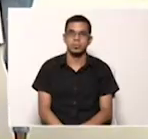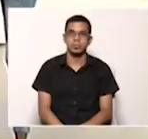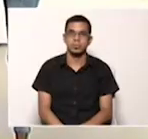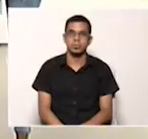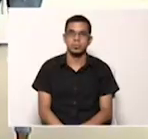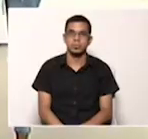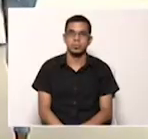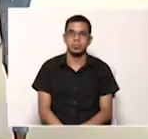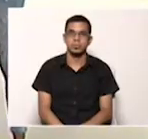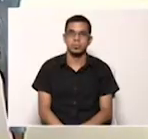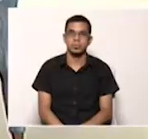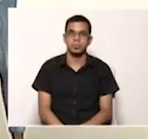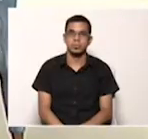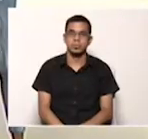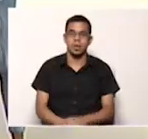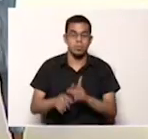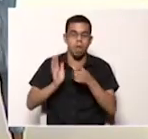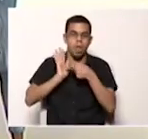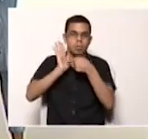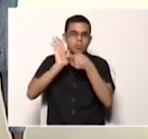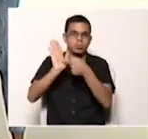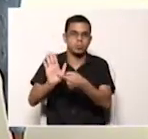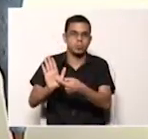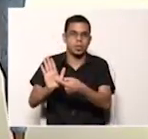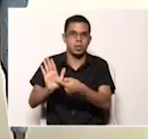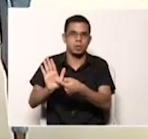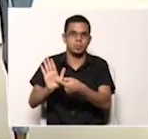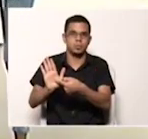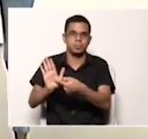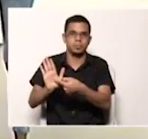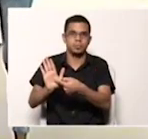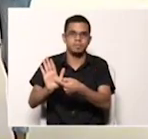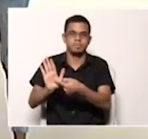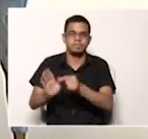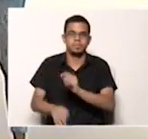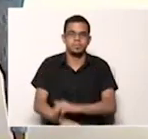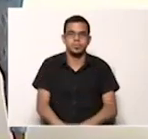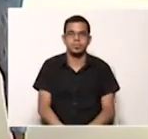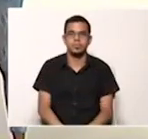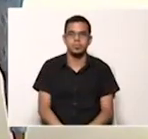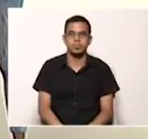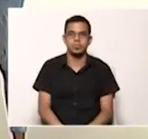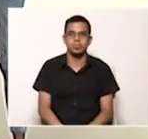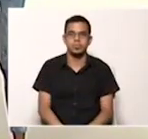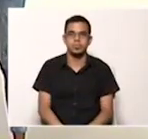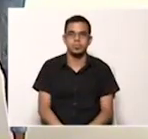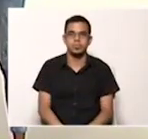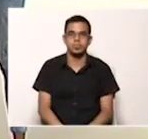el punto de vista en 2 dimensiones. Ok. Tenemos un recipiente con agua, tenemos